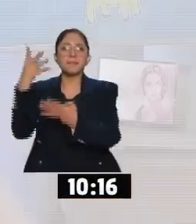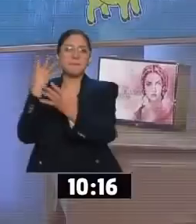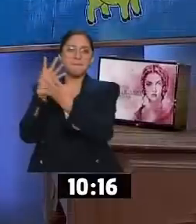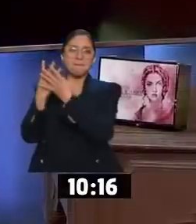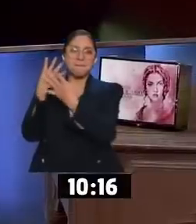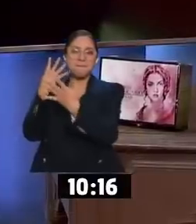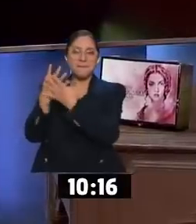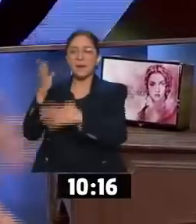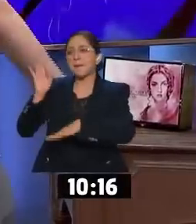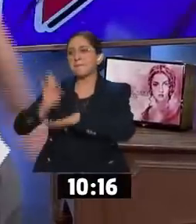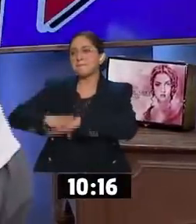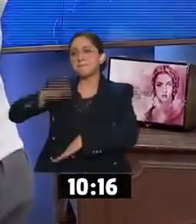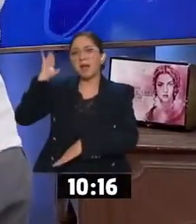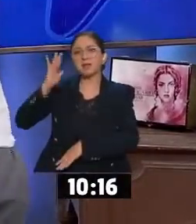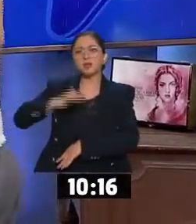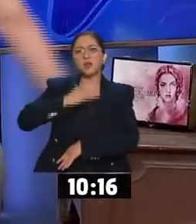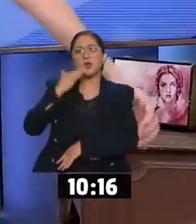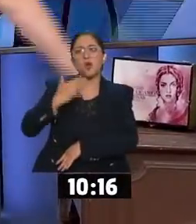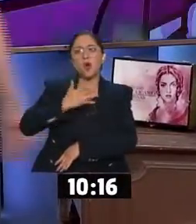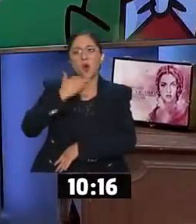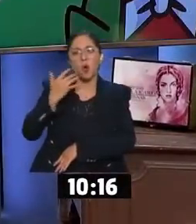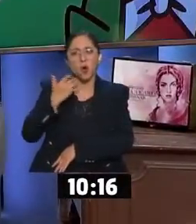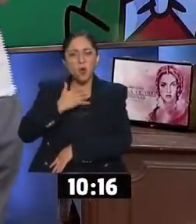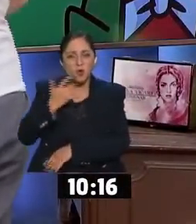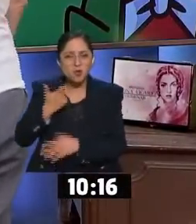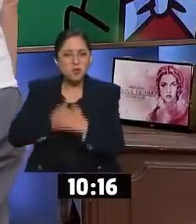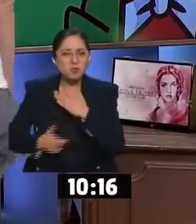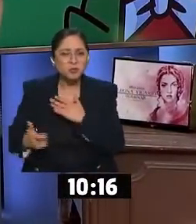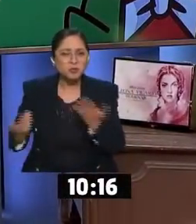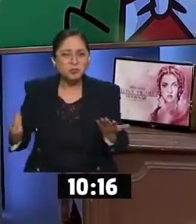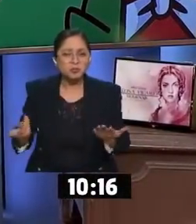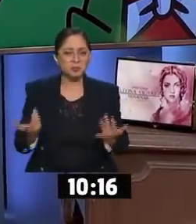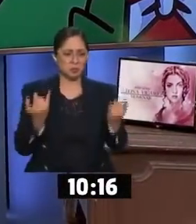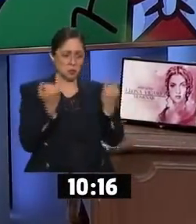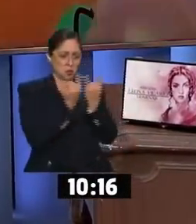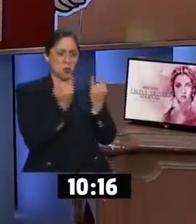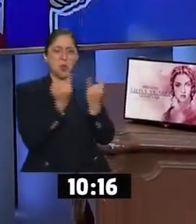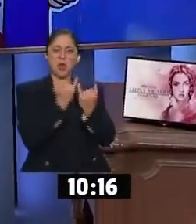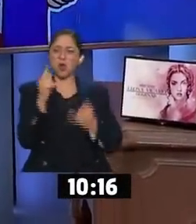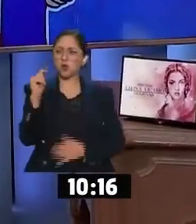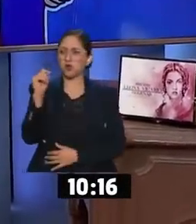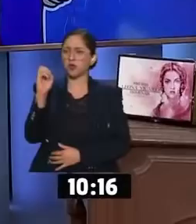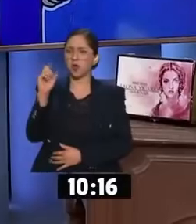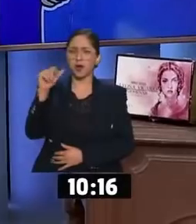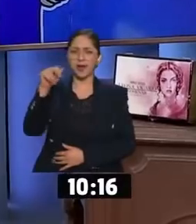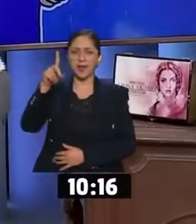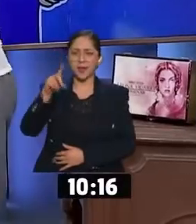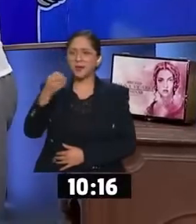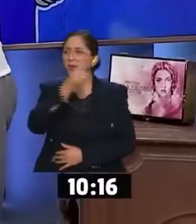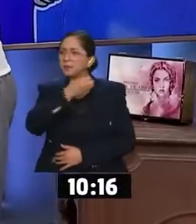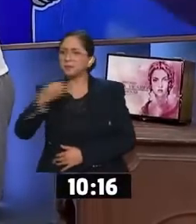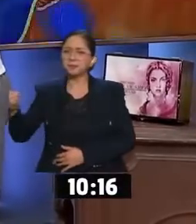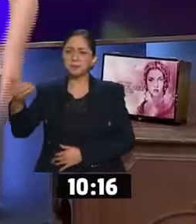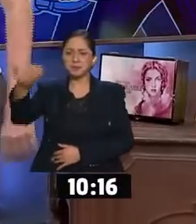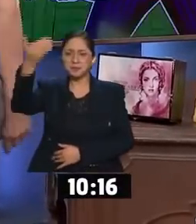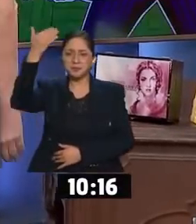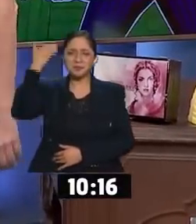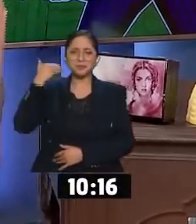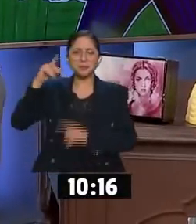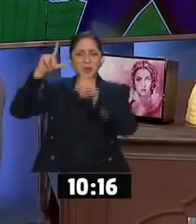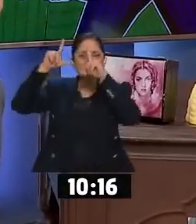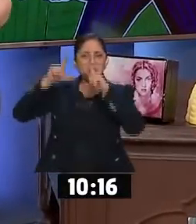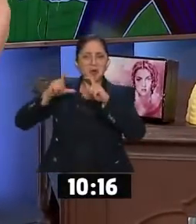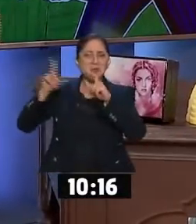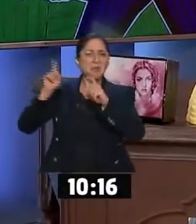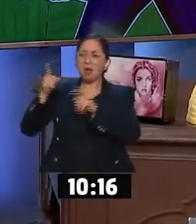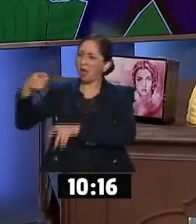más corrupto. Sí, pues imagínese. Oye, pues que así le haga el Toledo, ya ves que tenía que venir a tomarse la foto y todo. Desde el tambo,